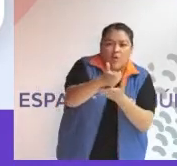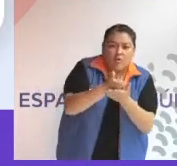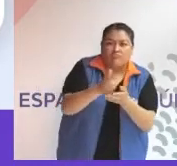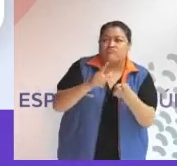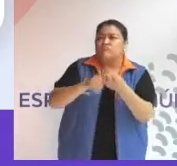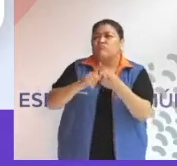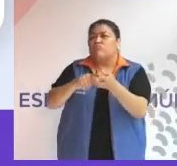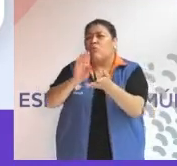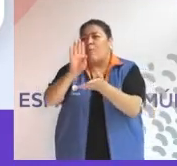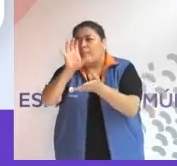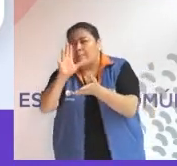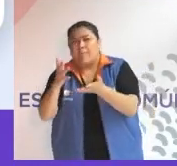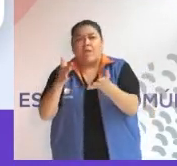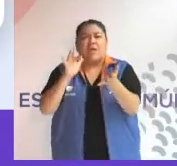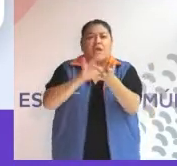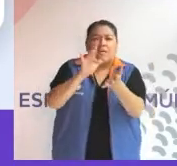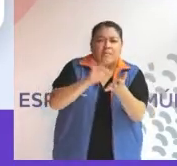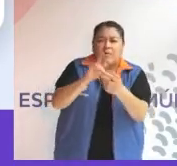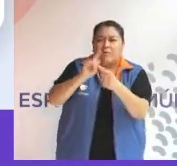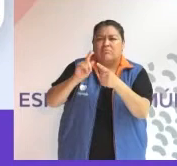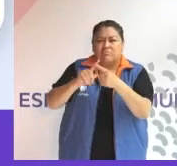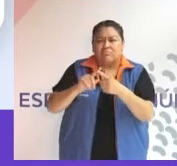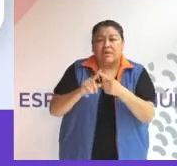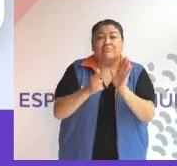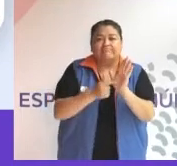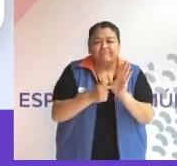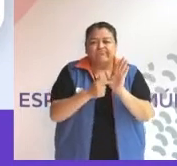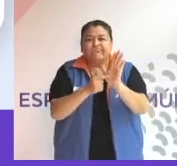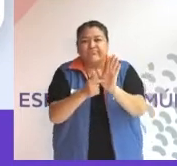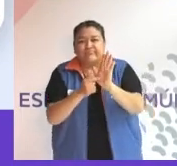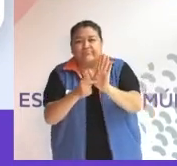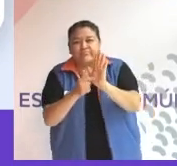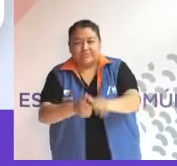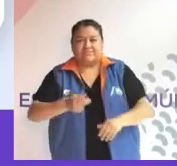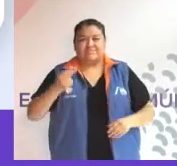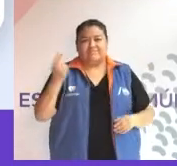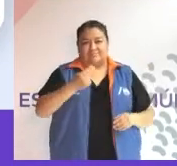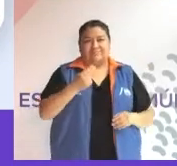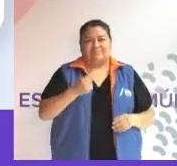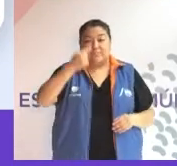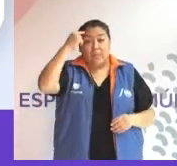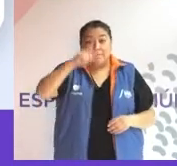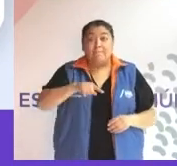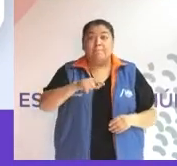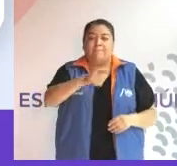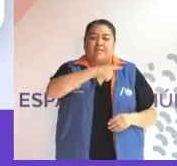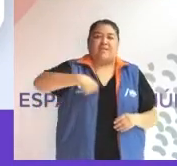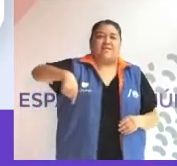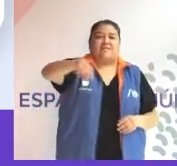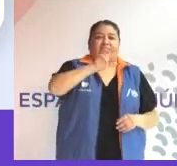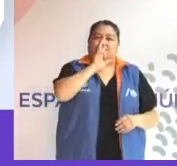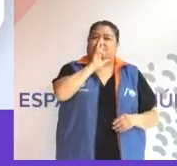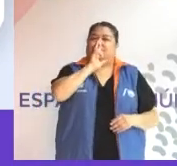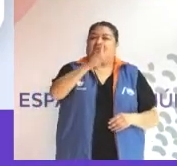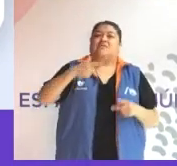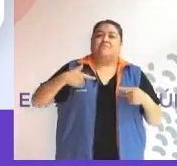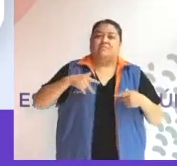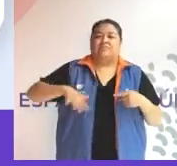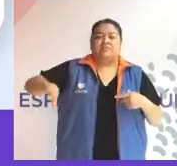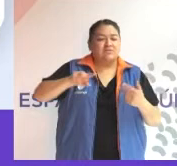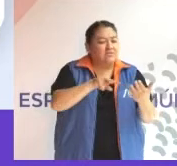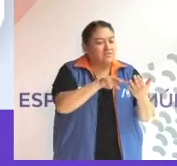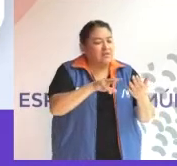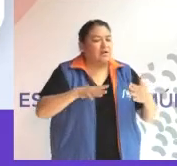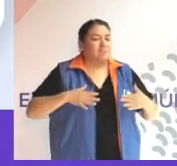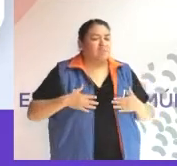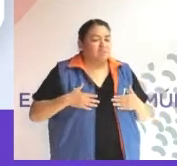se aplicaron los recursos, etcétera, porque eso efectivamente es uno de los elementos que tiene mayor impacto en la construcción